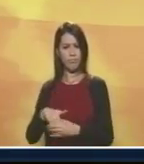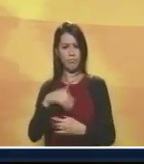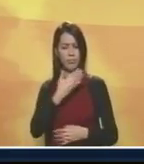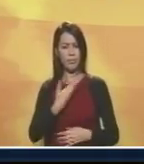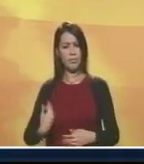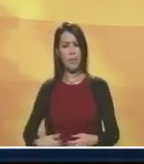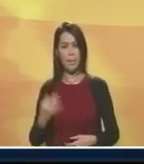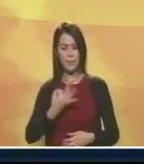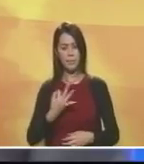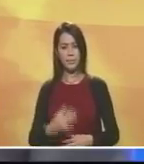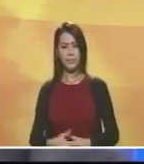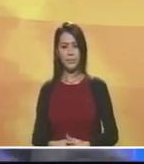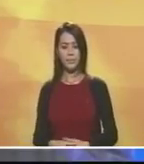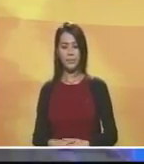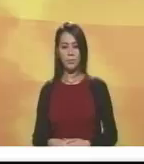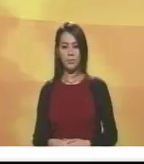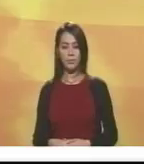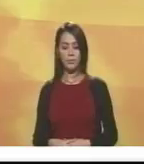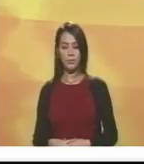creíbles.